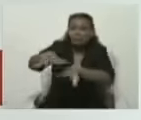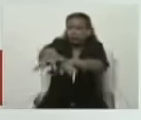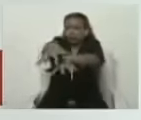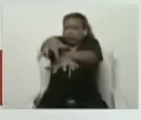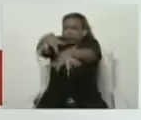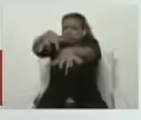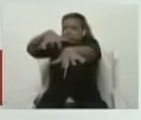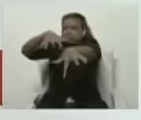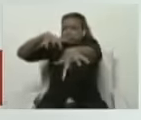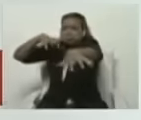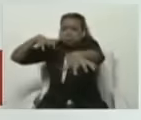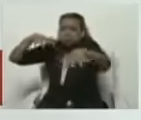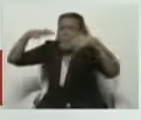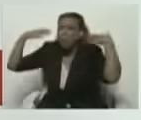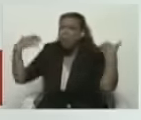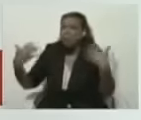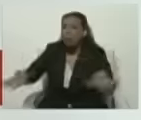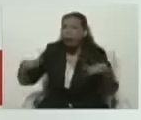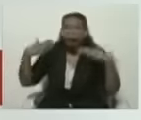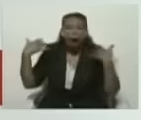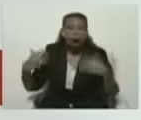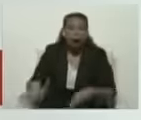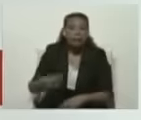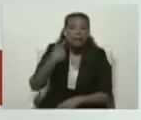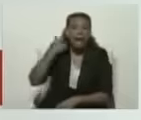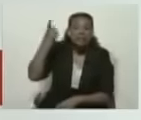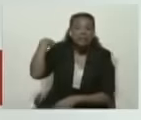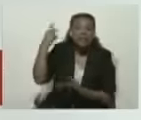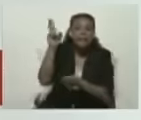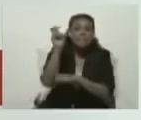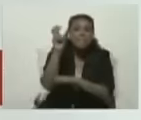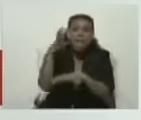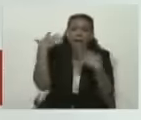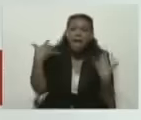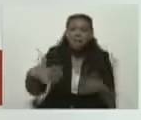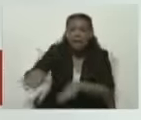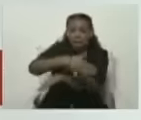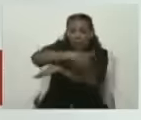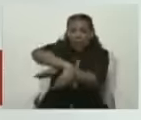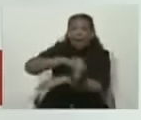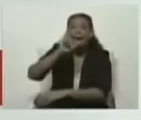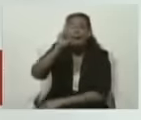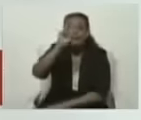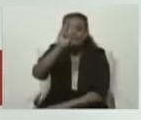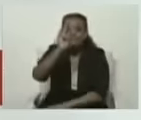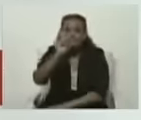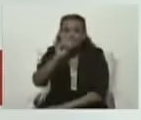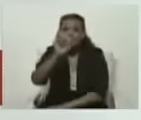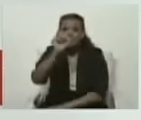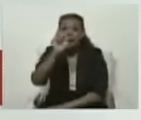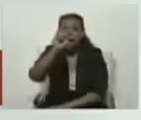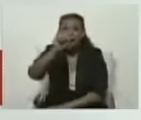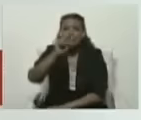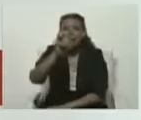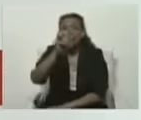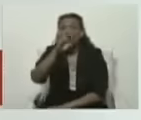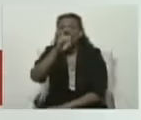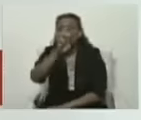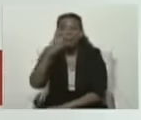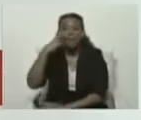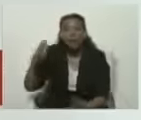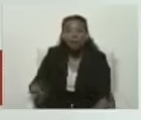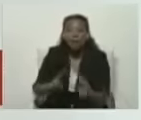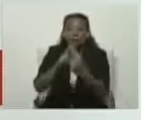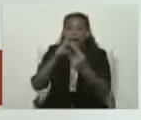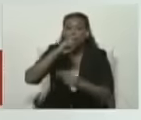concentración humana como la que ocurrió ayer en la avenida Manaure para encontrarse con el presidente Nicolás